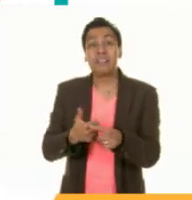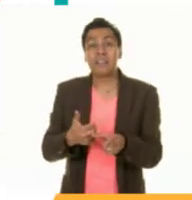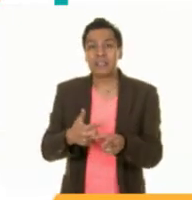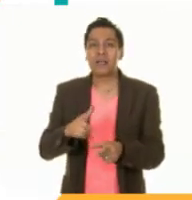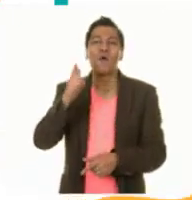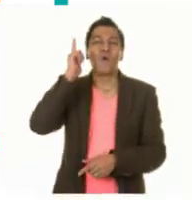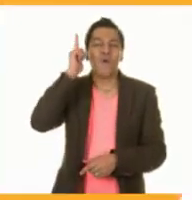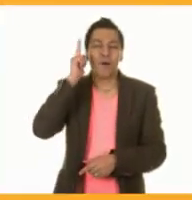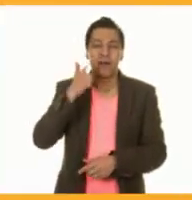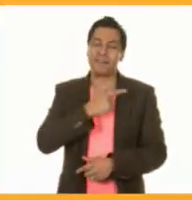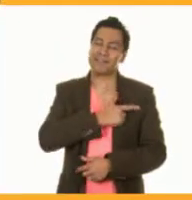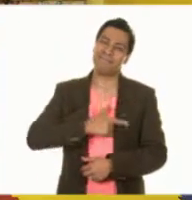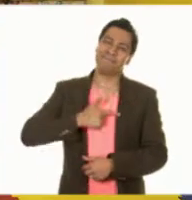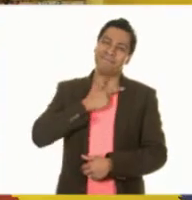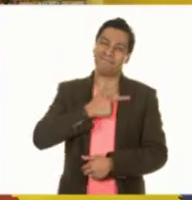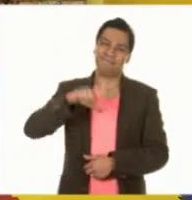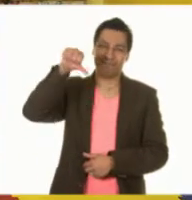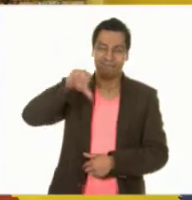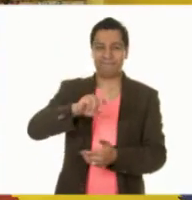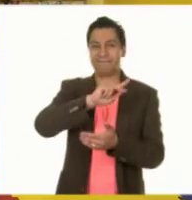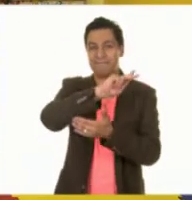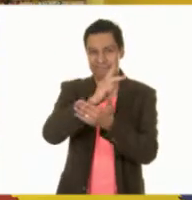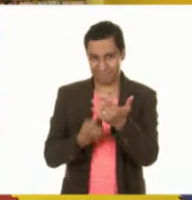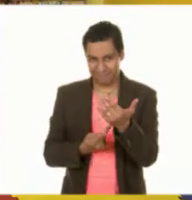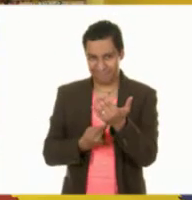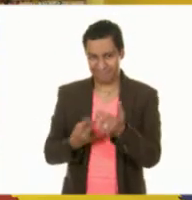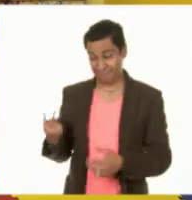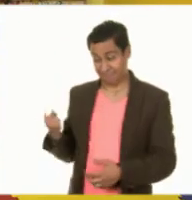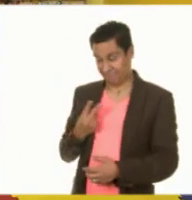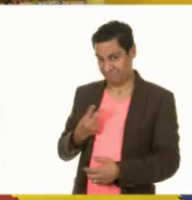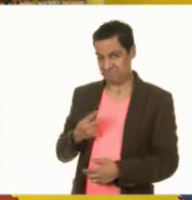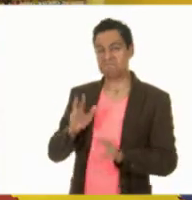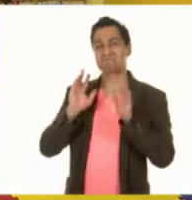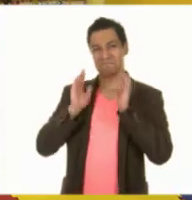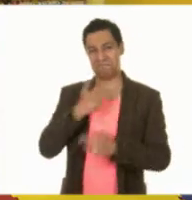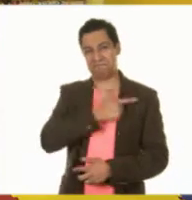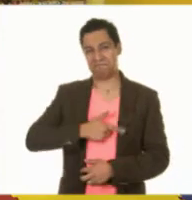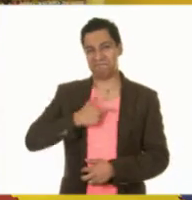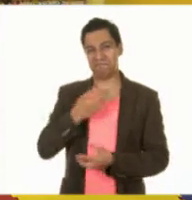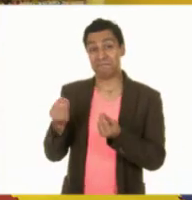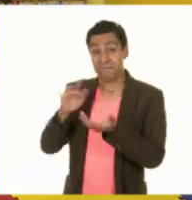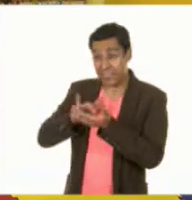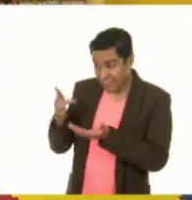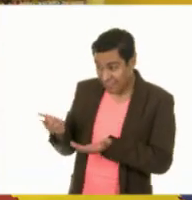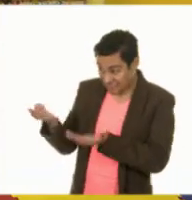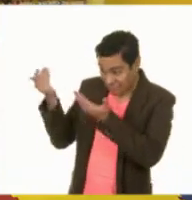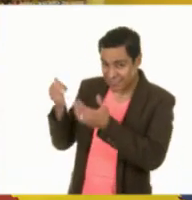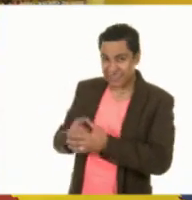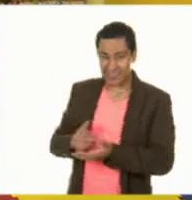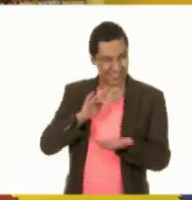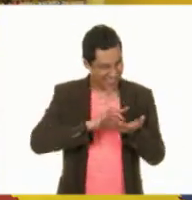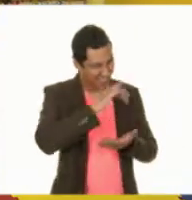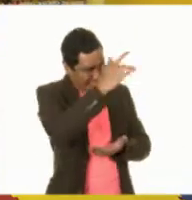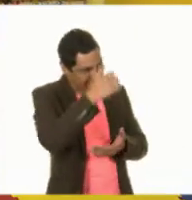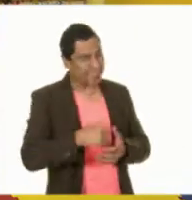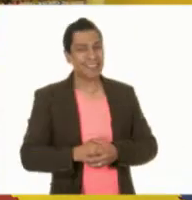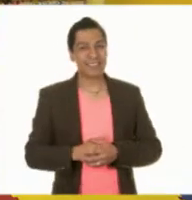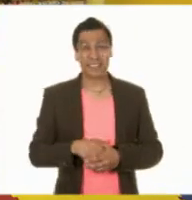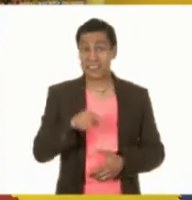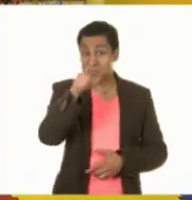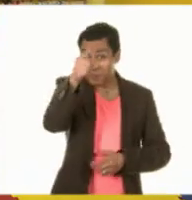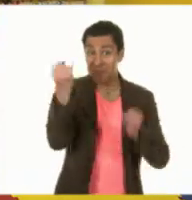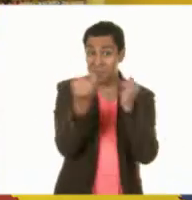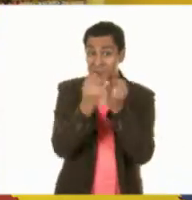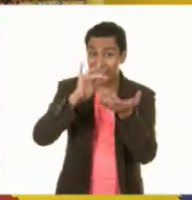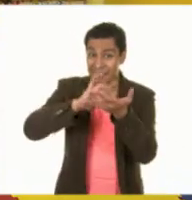que hayan disfrutado este programa tanto como nosotros. Muchas gracias, Ramón. Gracias. Gracias a ti, Adriana. También a ustedes